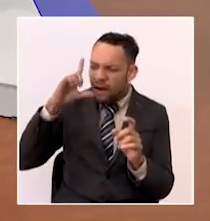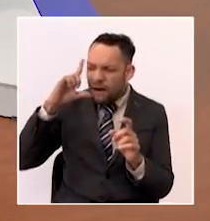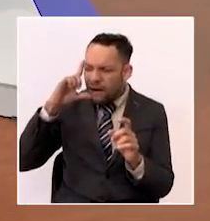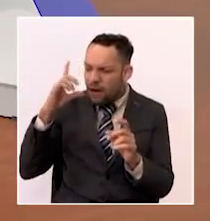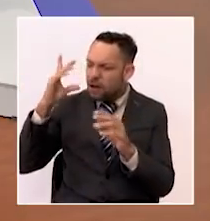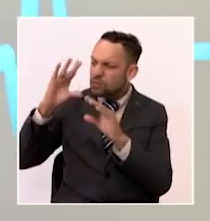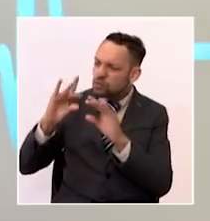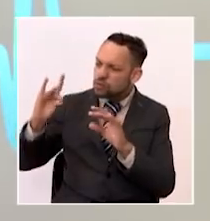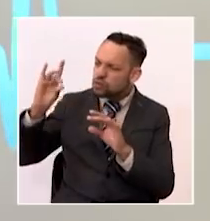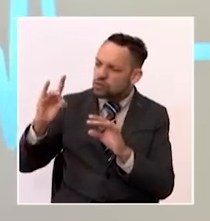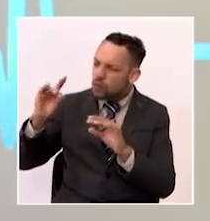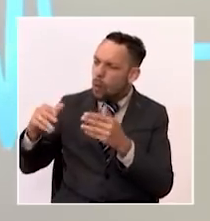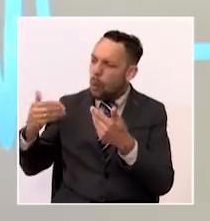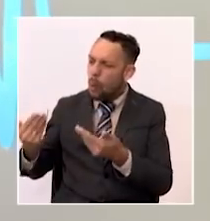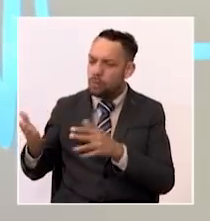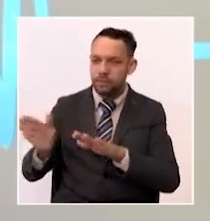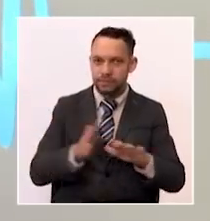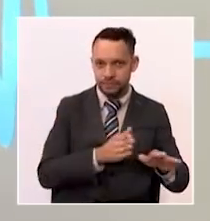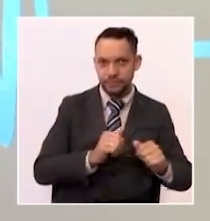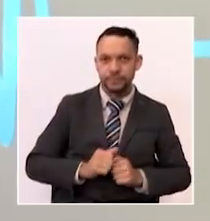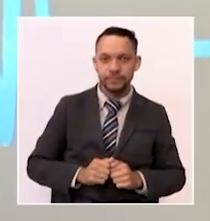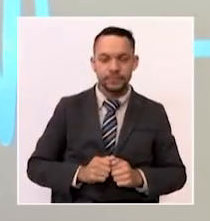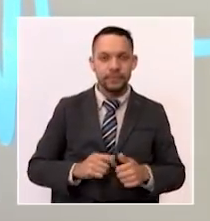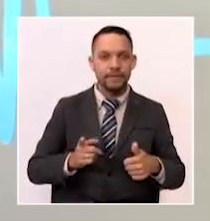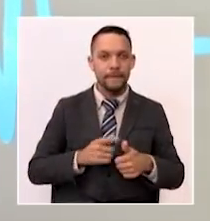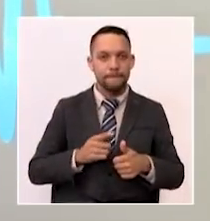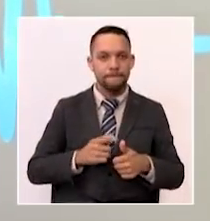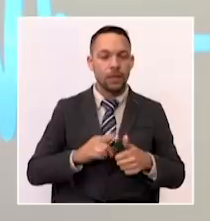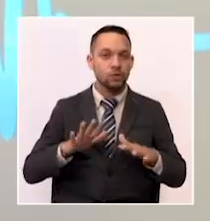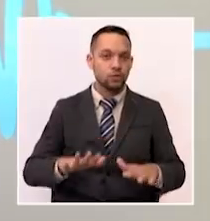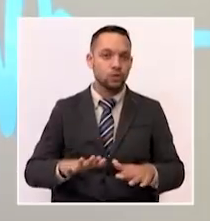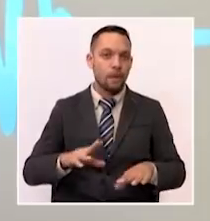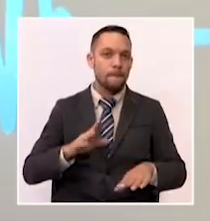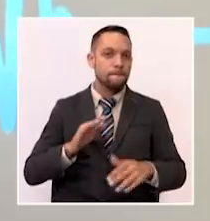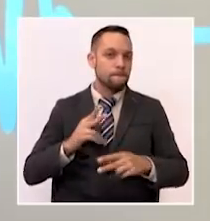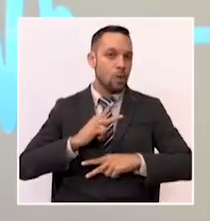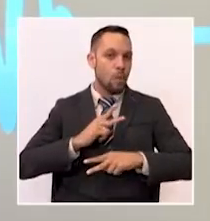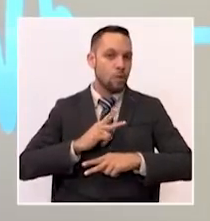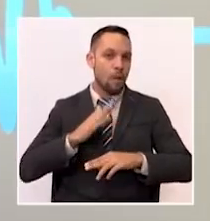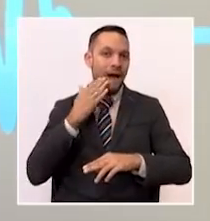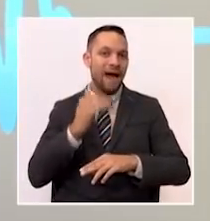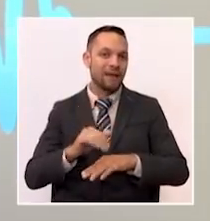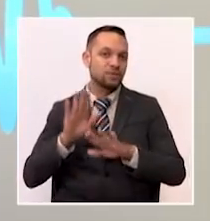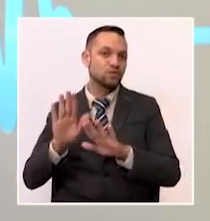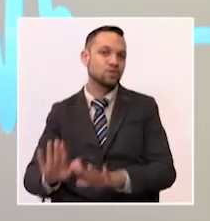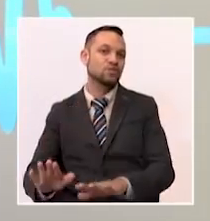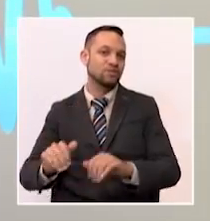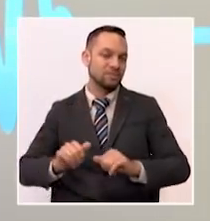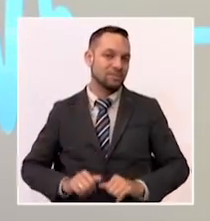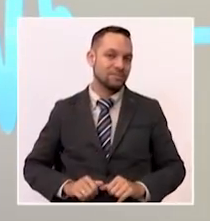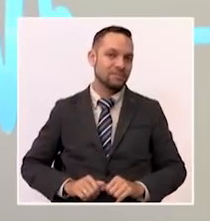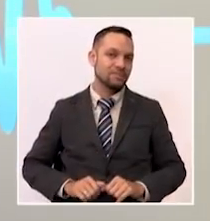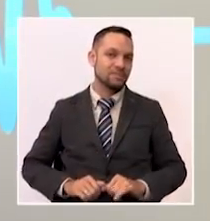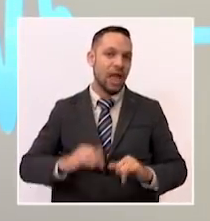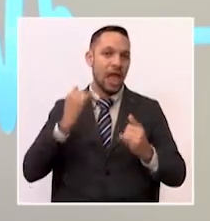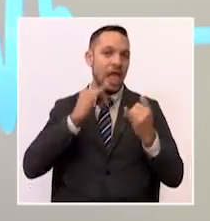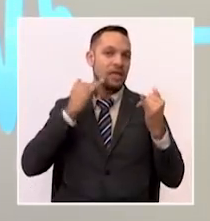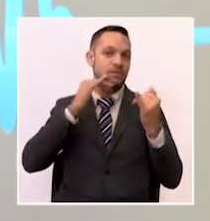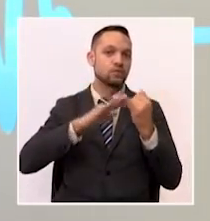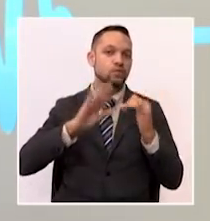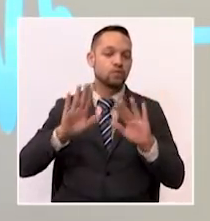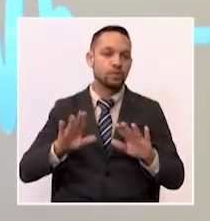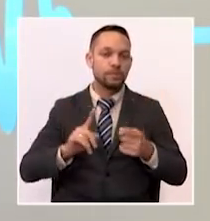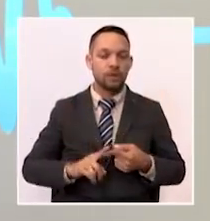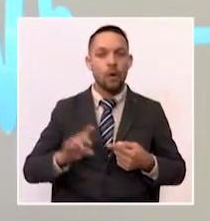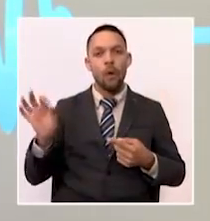se presentan secundarios a infecciones propias de la vagina, como hablábamos ahora. Hay flujos vaginales que se presentan secundarios a enfermedades